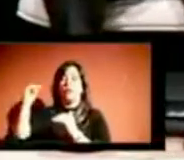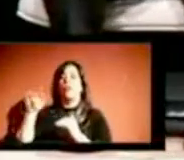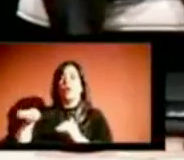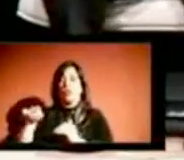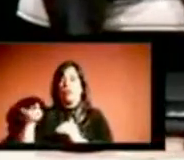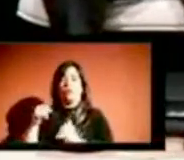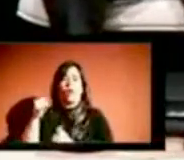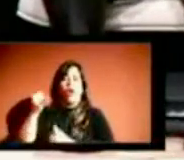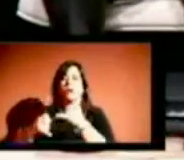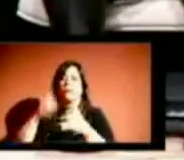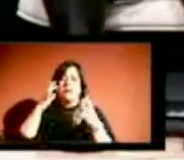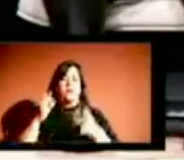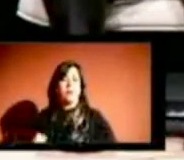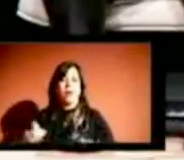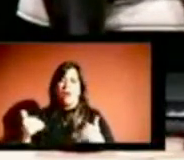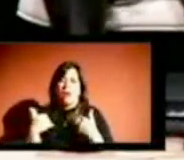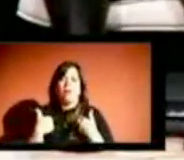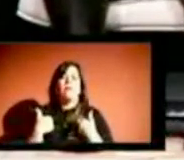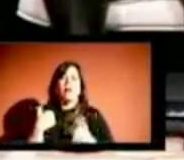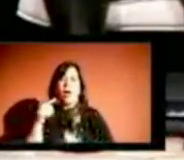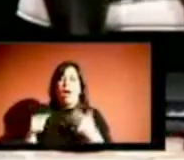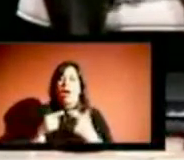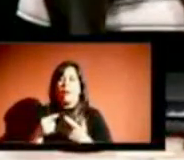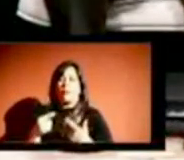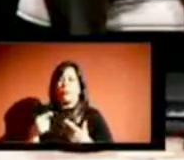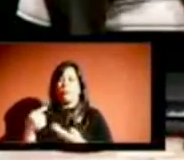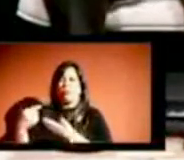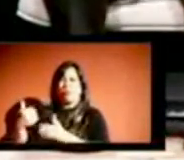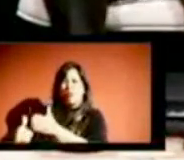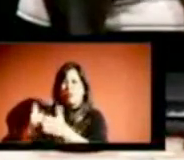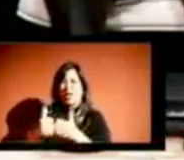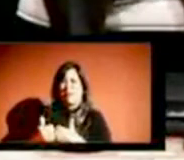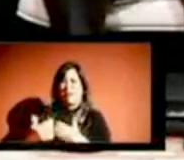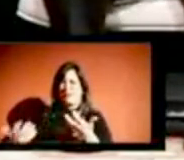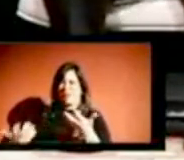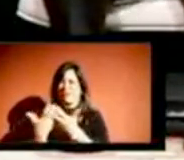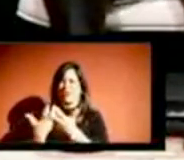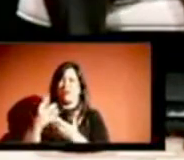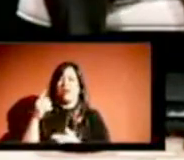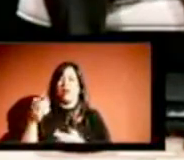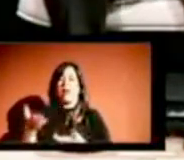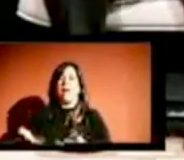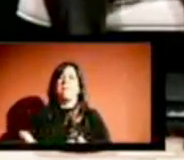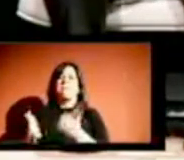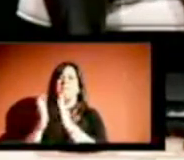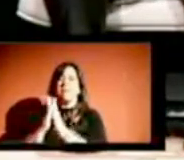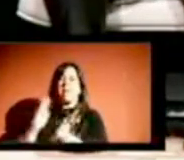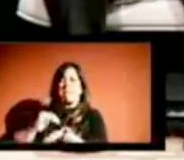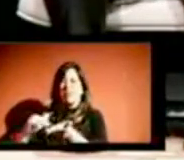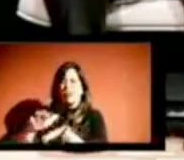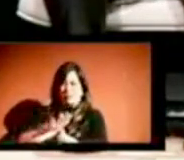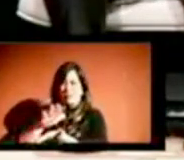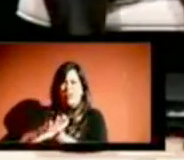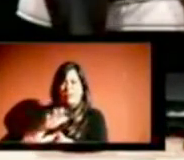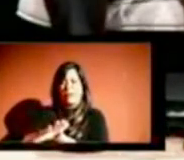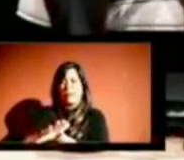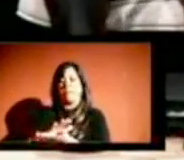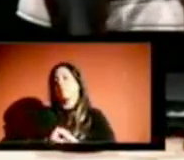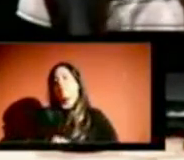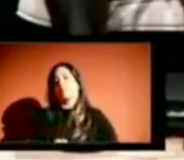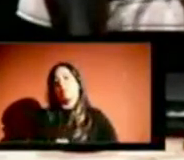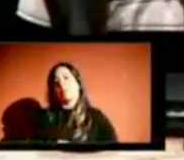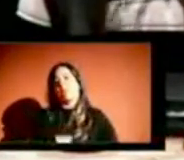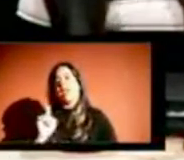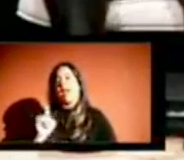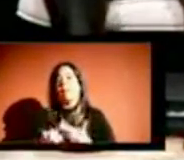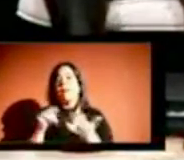tiene la última palabra en cuanto a controversias como esas relacionadas a permisos. Y así que